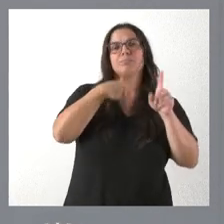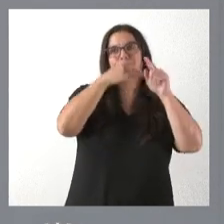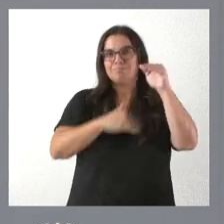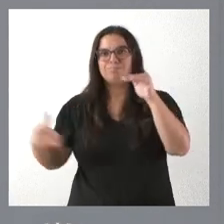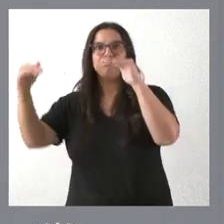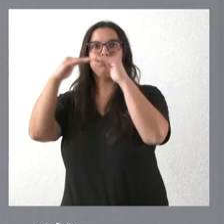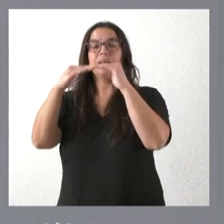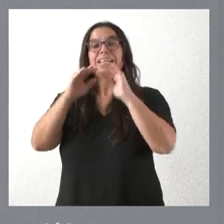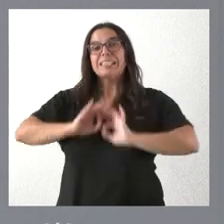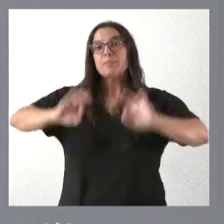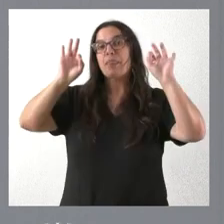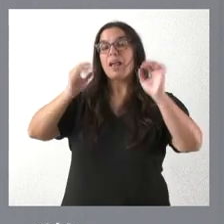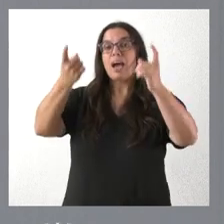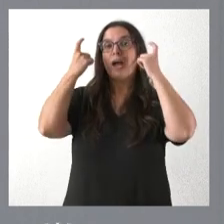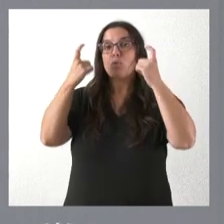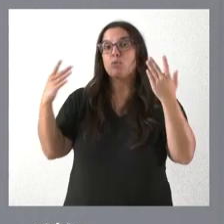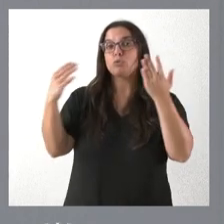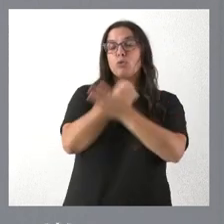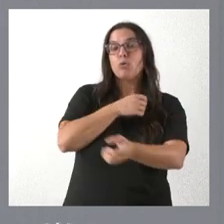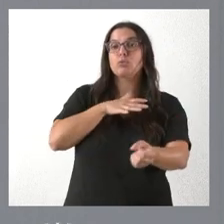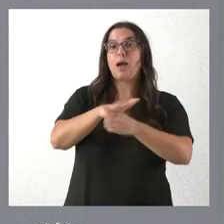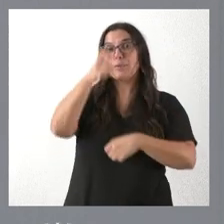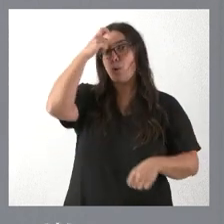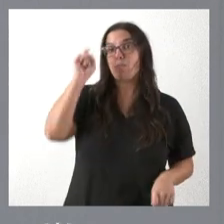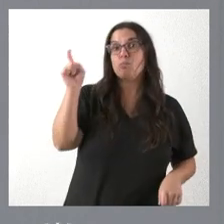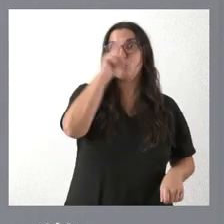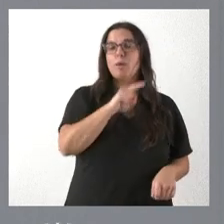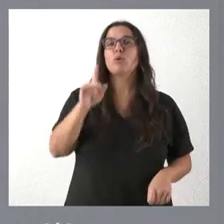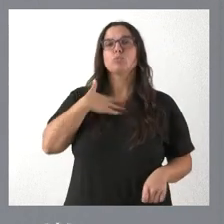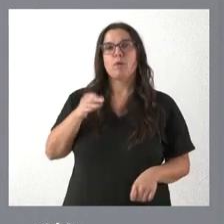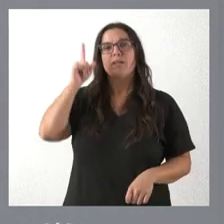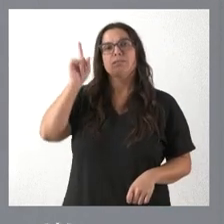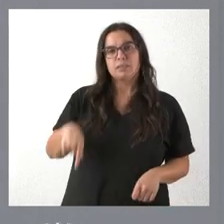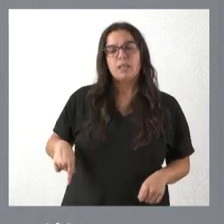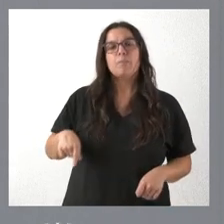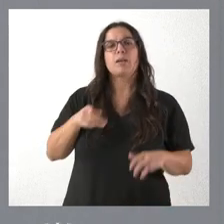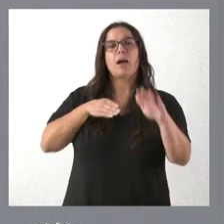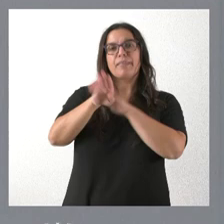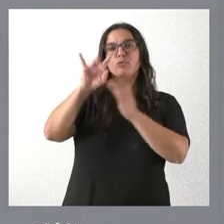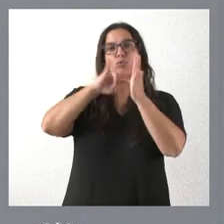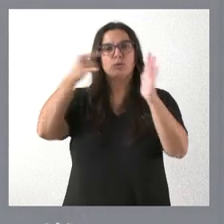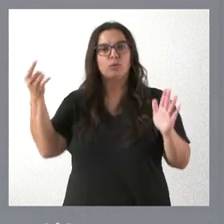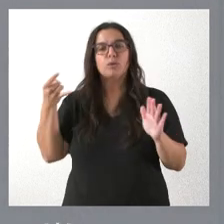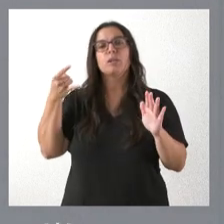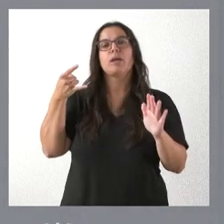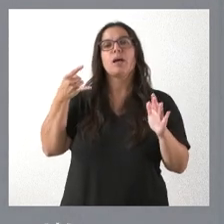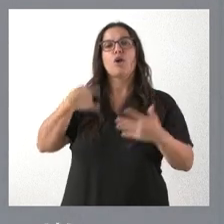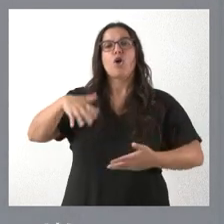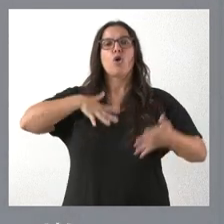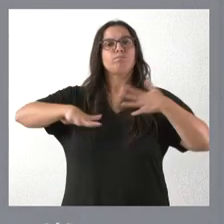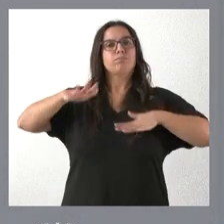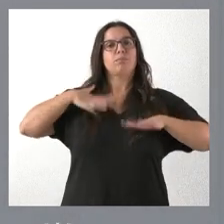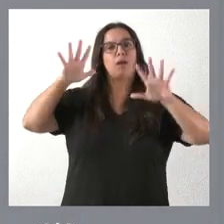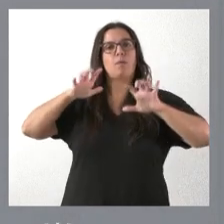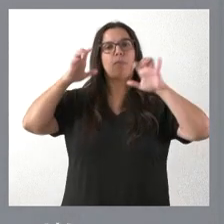en este caso muy Especialmente los alumnos del ámbito rural pues puedan tener acceso a las nuevas tecnologías y a las nuevas competencias